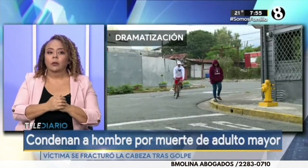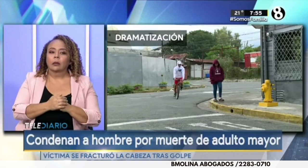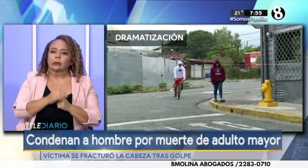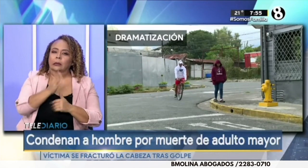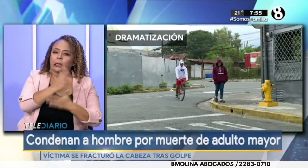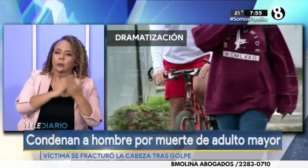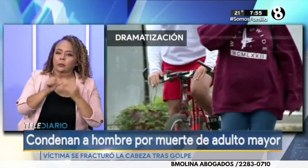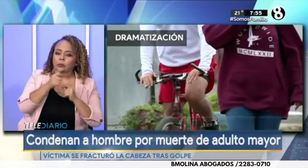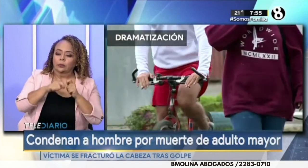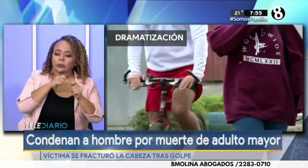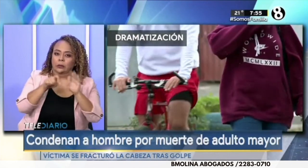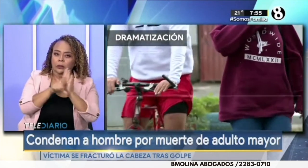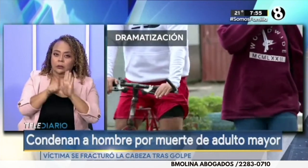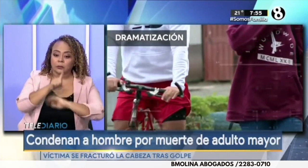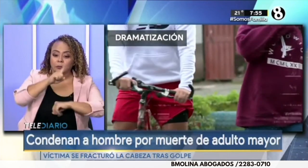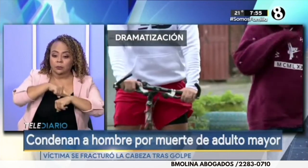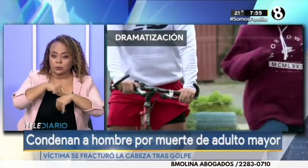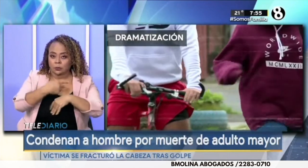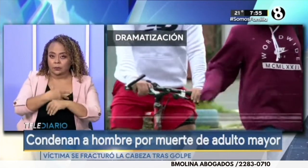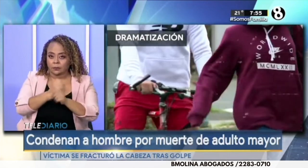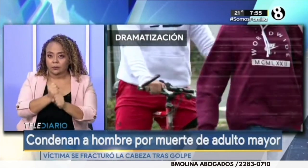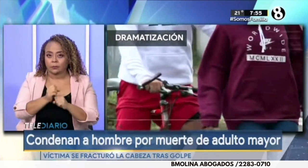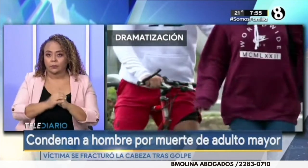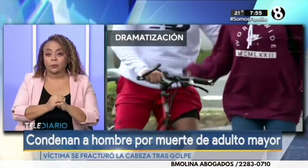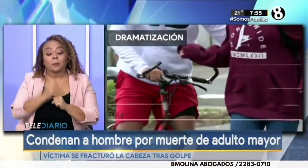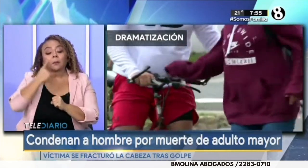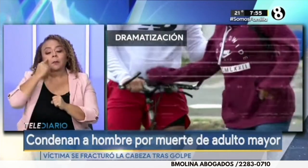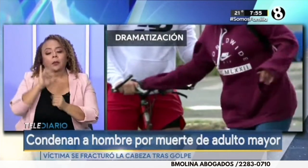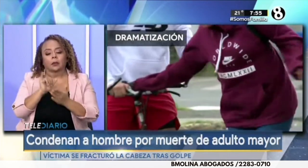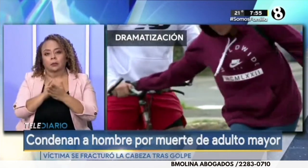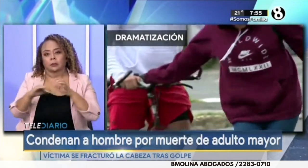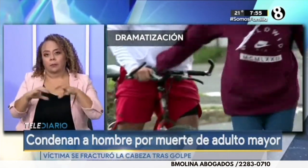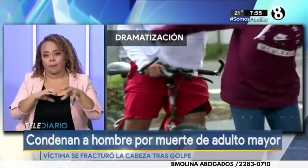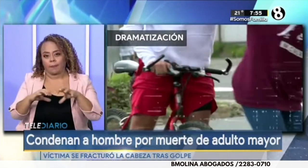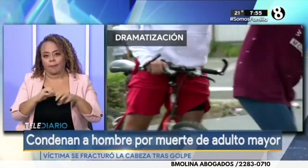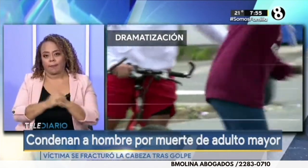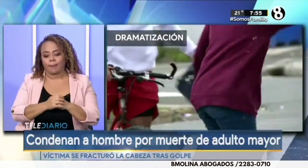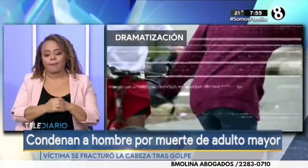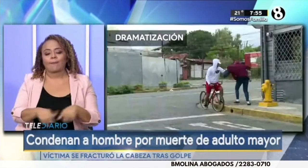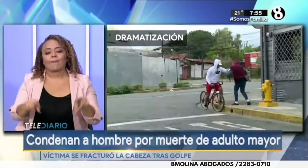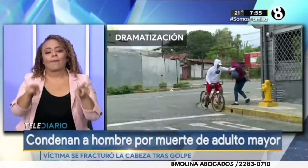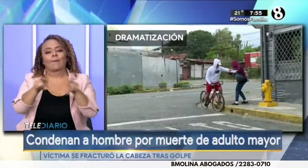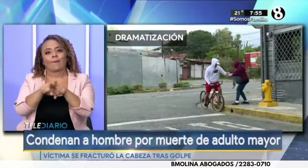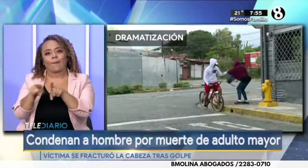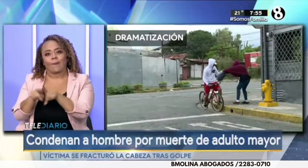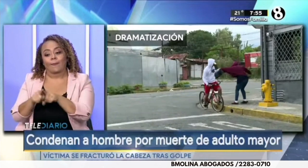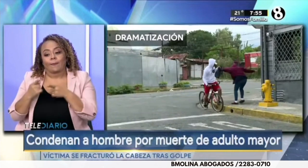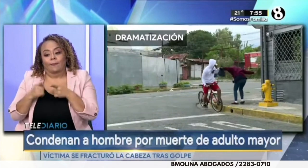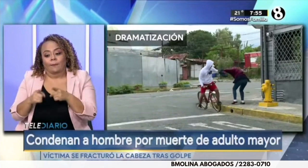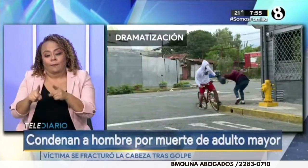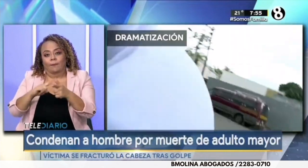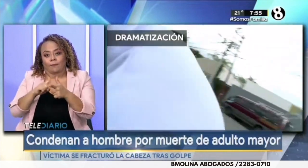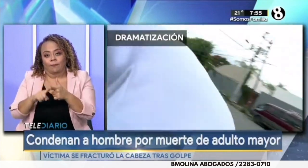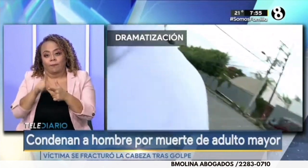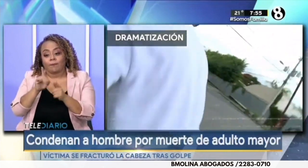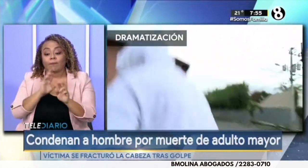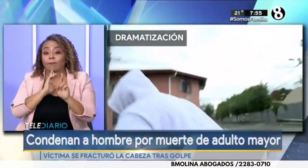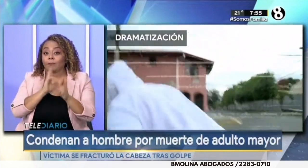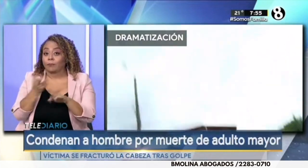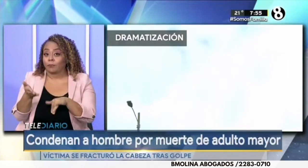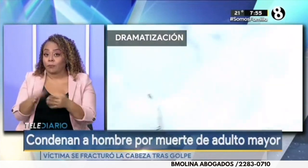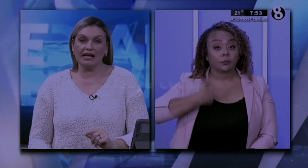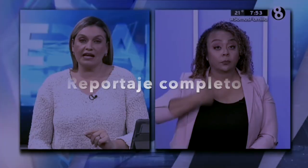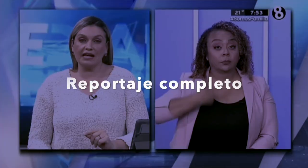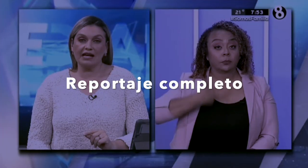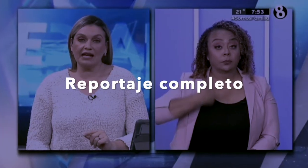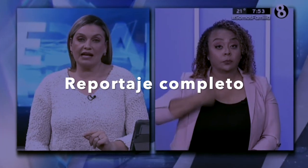delito en el momento que se realizó en apariencia estas acciones en el que también ocurre entonces un resultado de